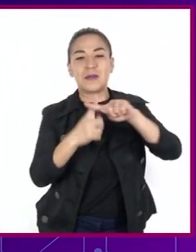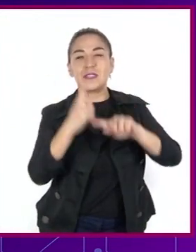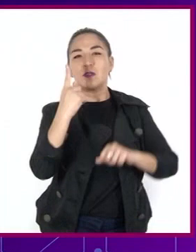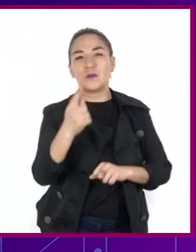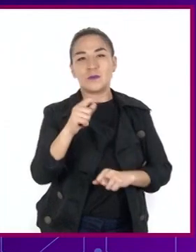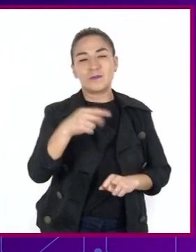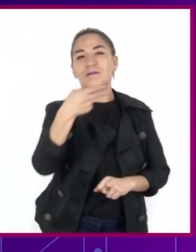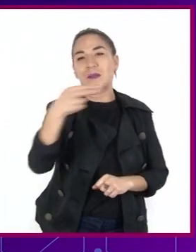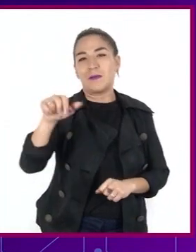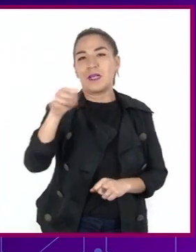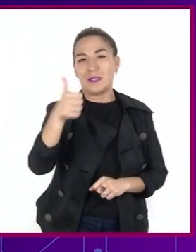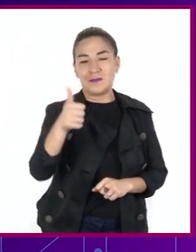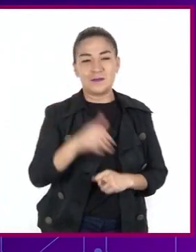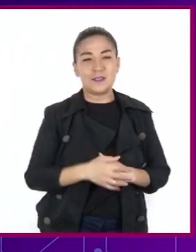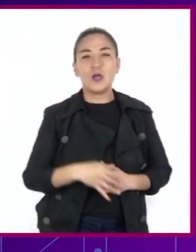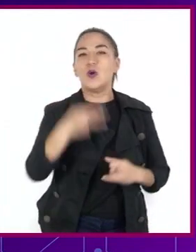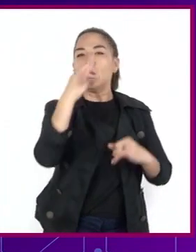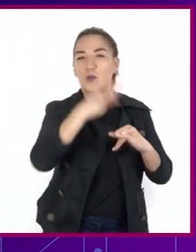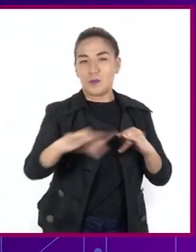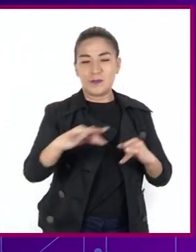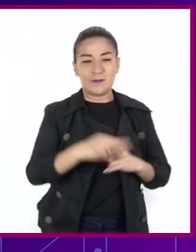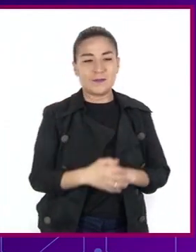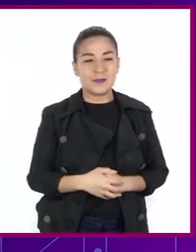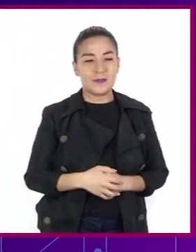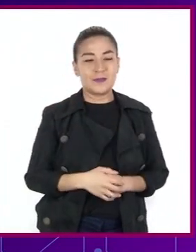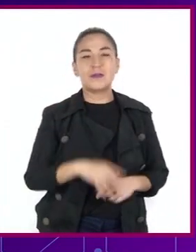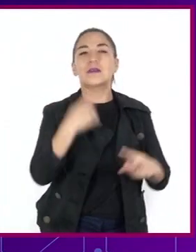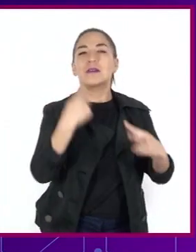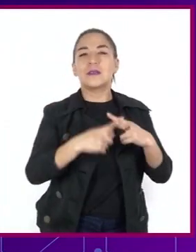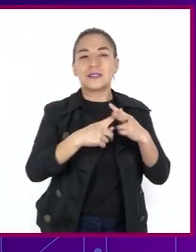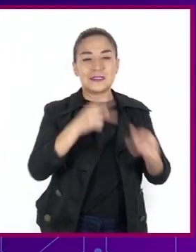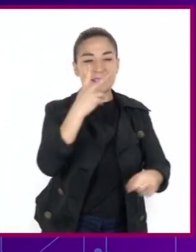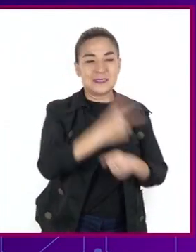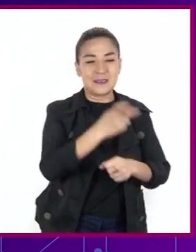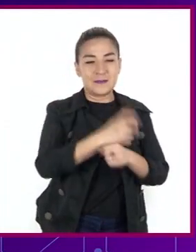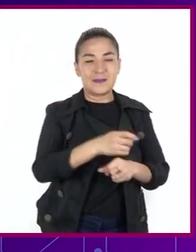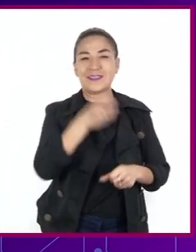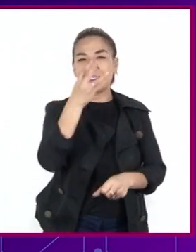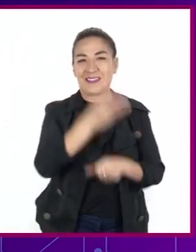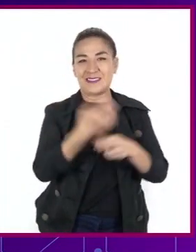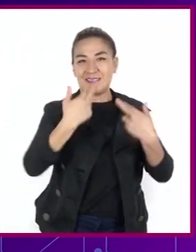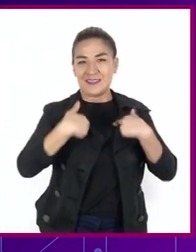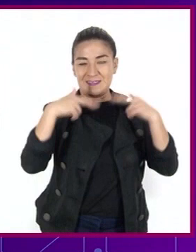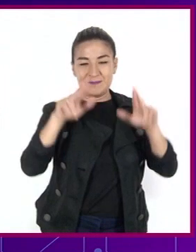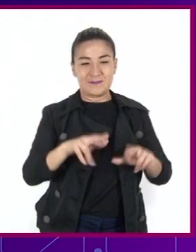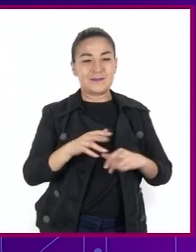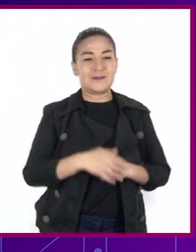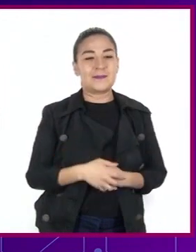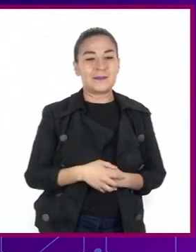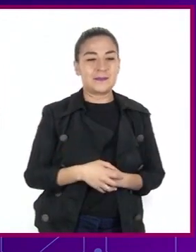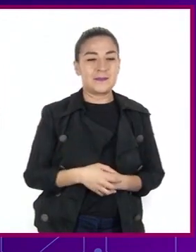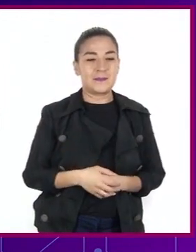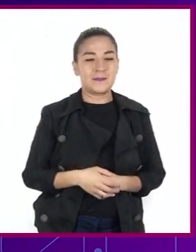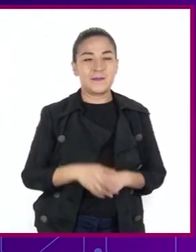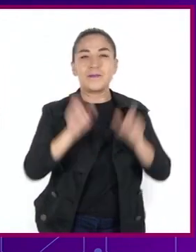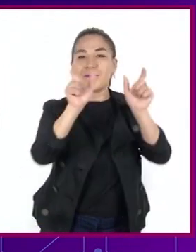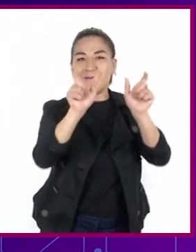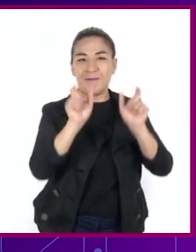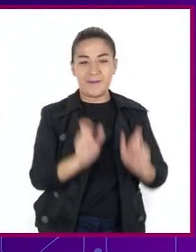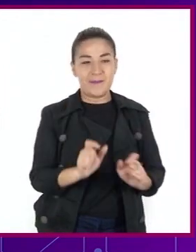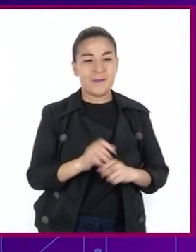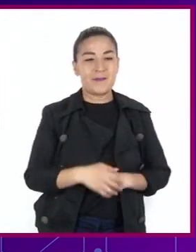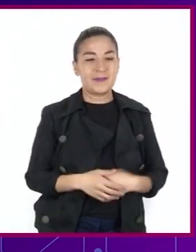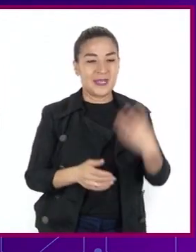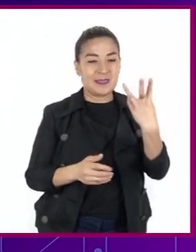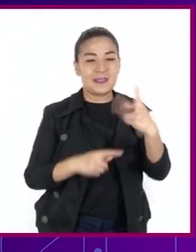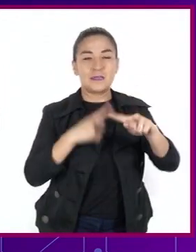es igual a 11. Finalmente, calculemos el segundo término de la tercera expresión. Hacemos la sustitución y tenemos que